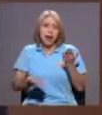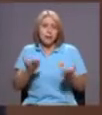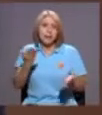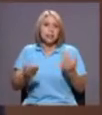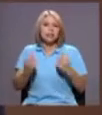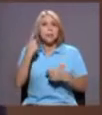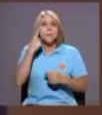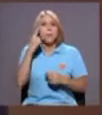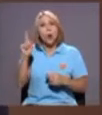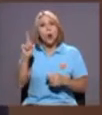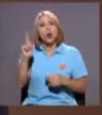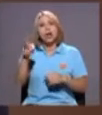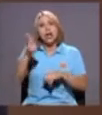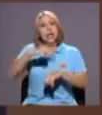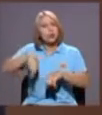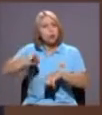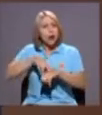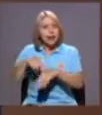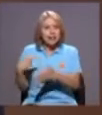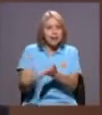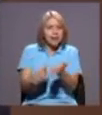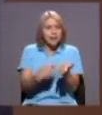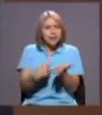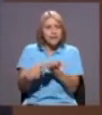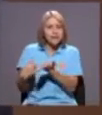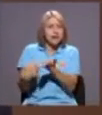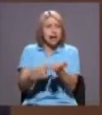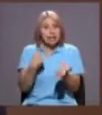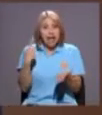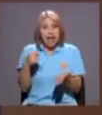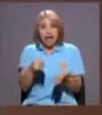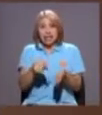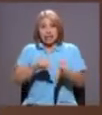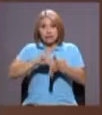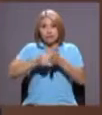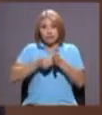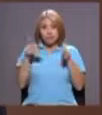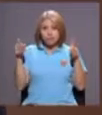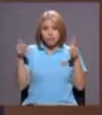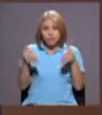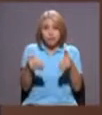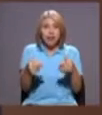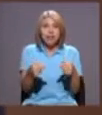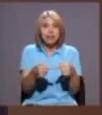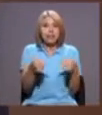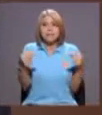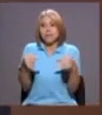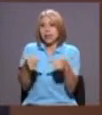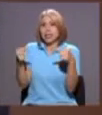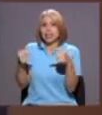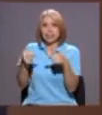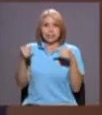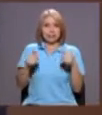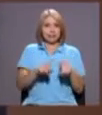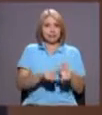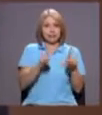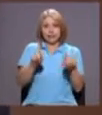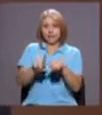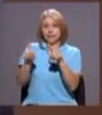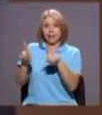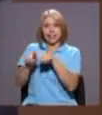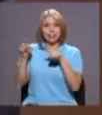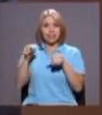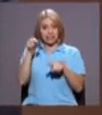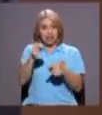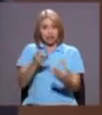naturaleza del debate, se tiende a enfatizar en las diferencias, se tiende a destacar lo que nos diferencia, y